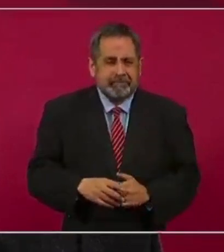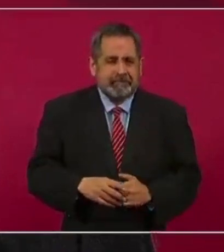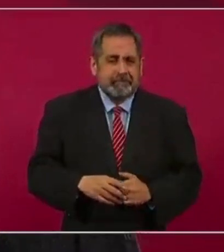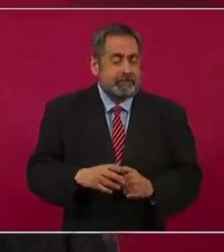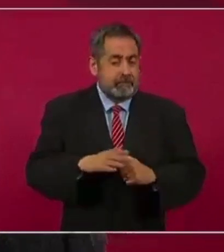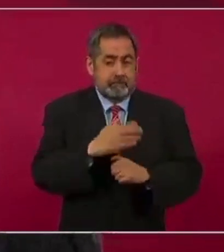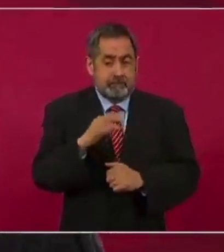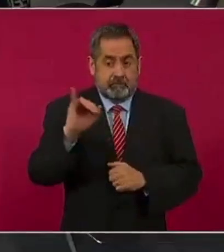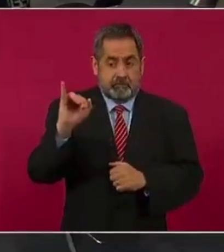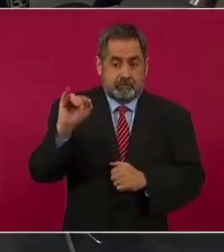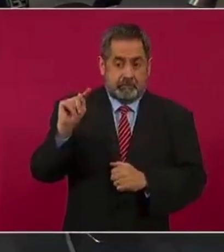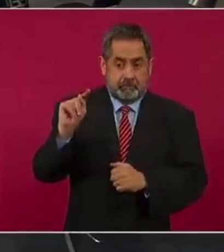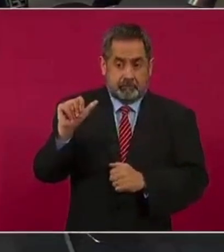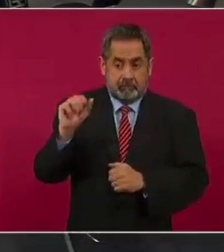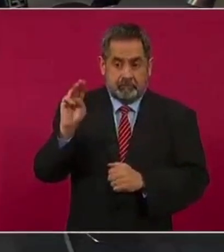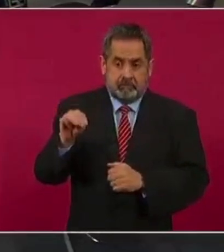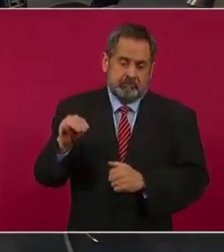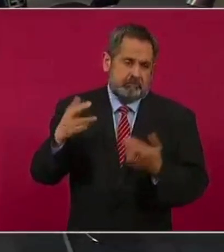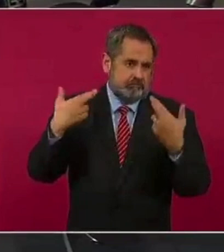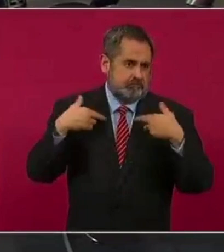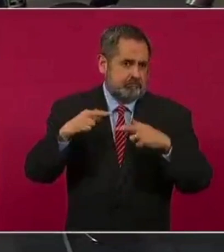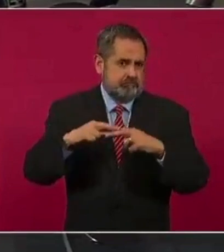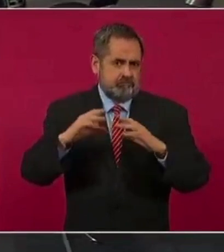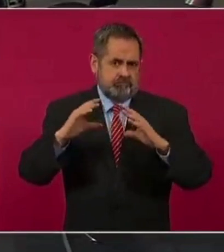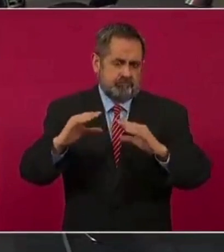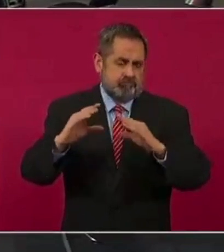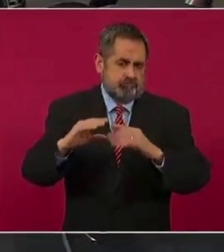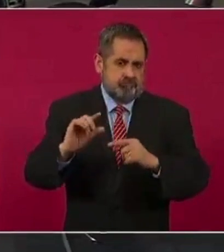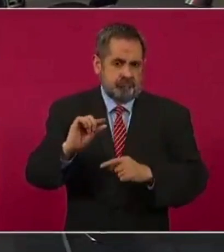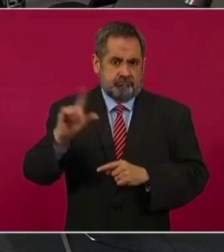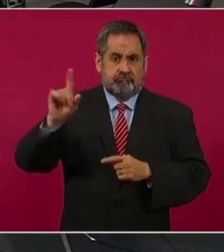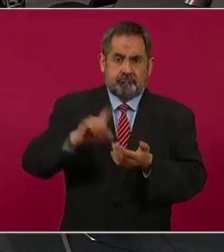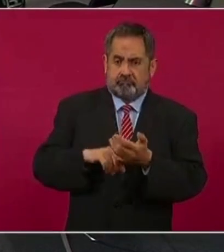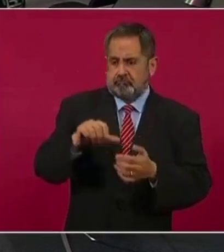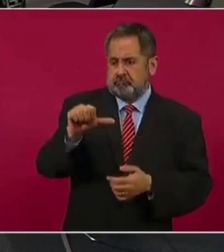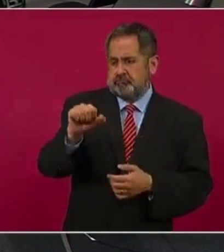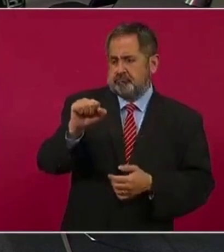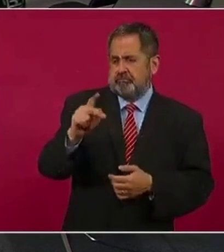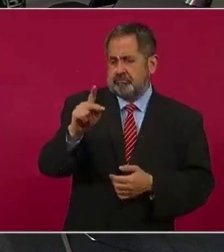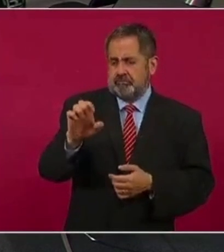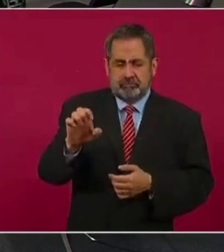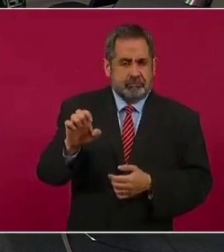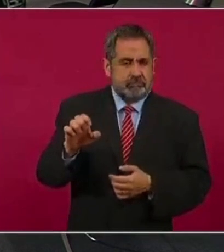porque el ITAM tenía de maestros a ASPE